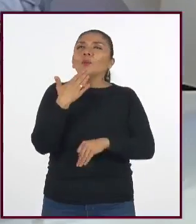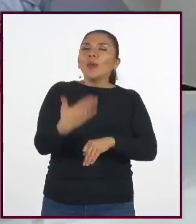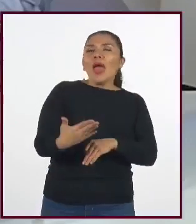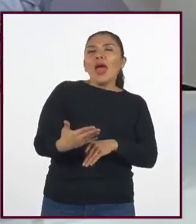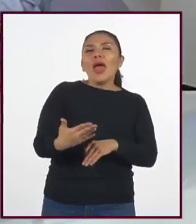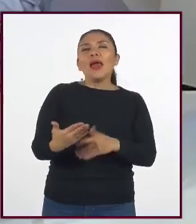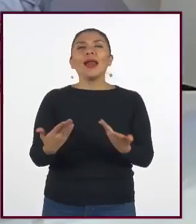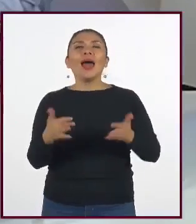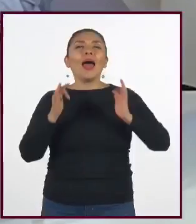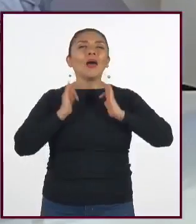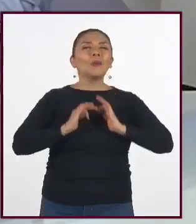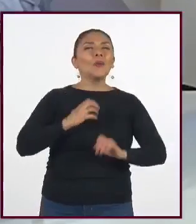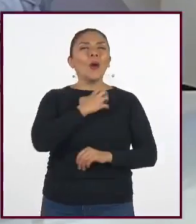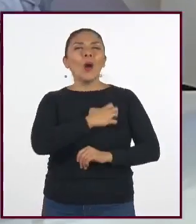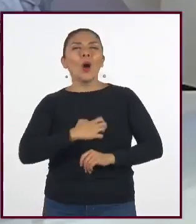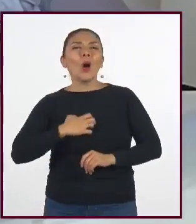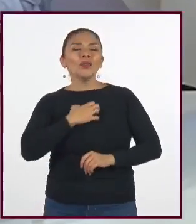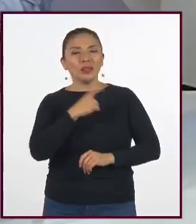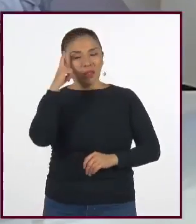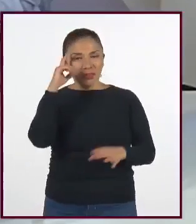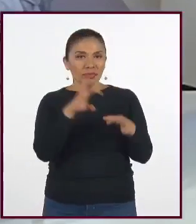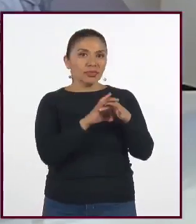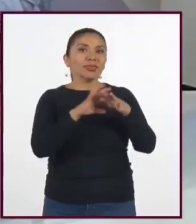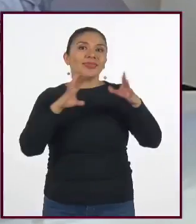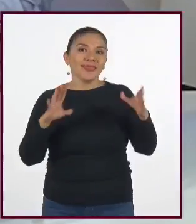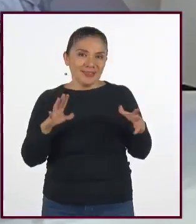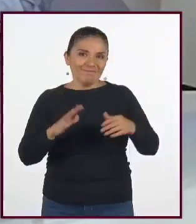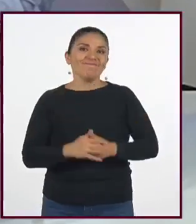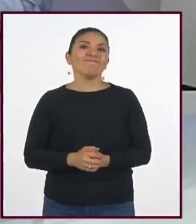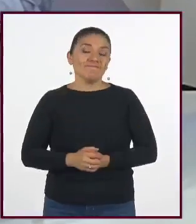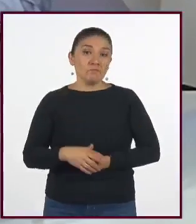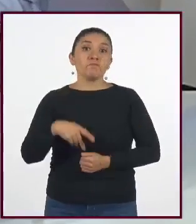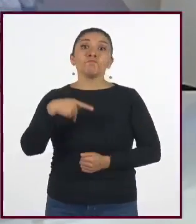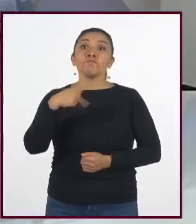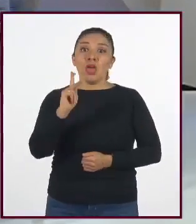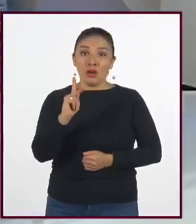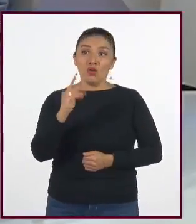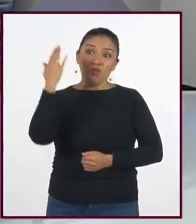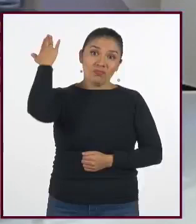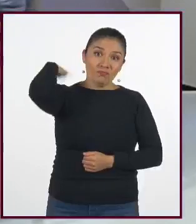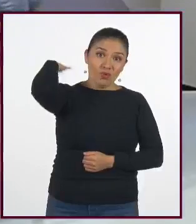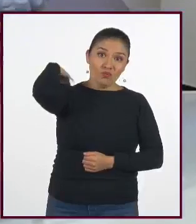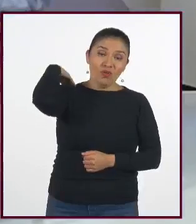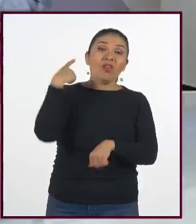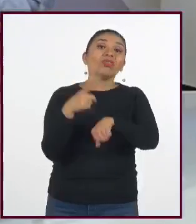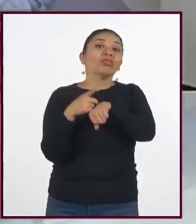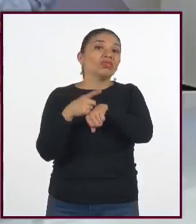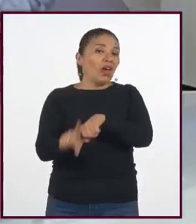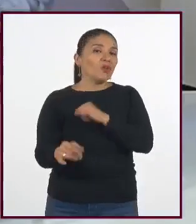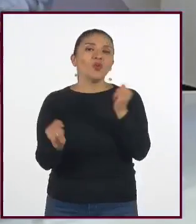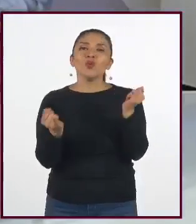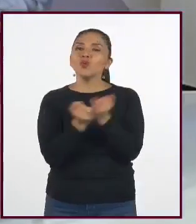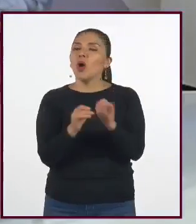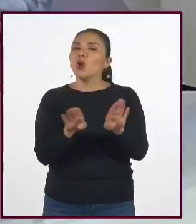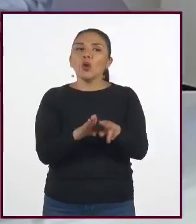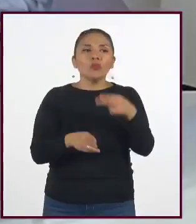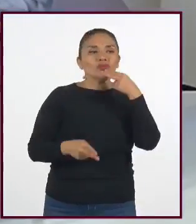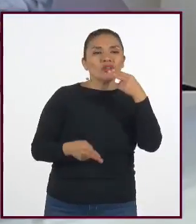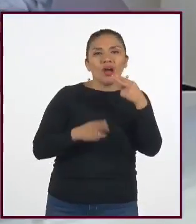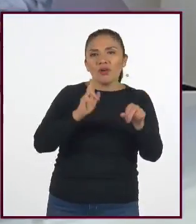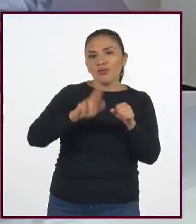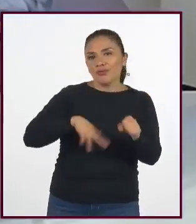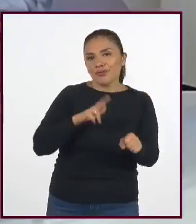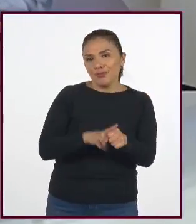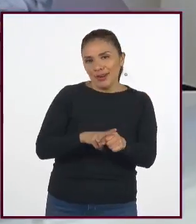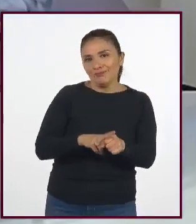lo terminas disociando. Así ¿no? es. Pero sí, el efecto sobre el pulmón es igual que el del tabaco.